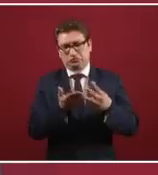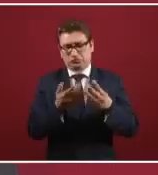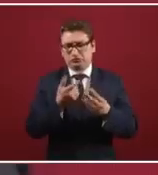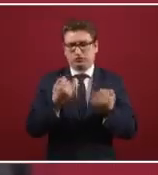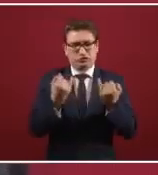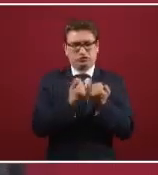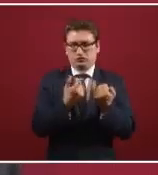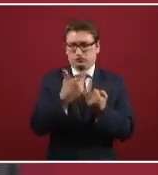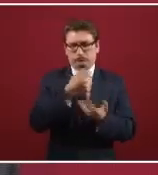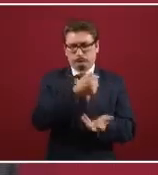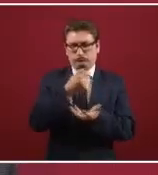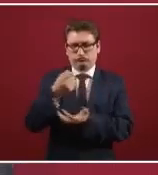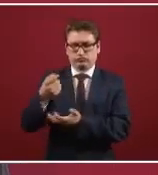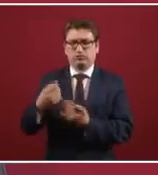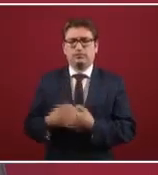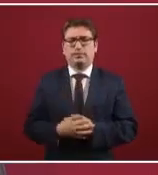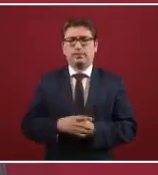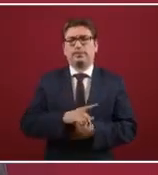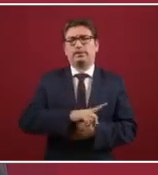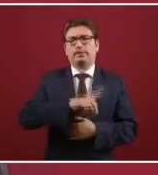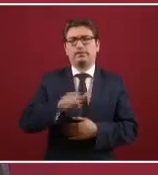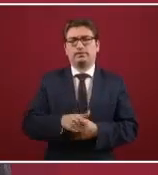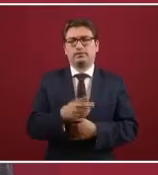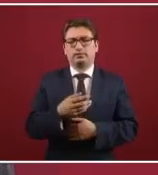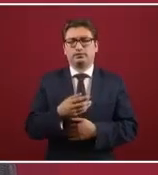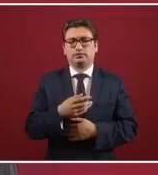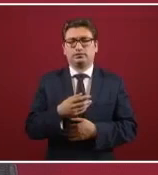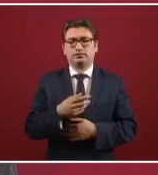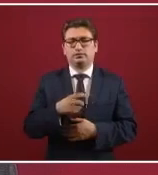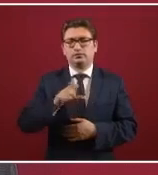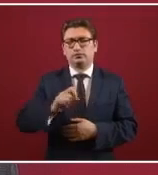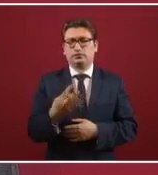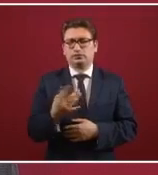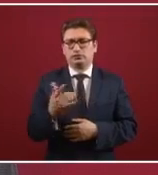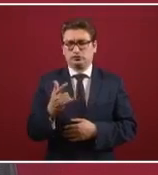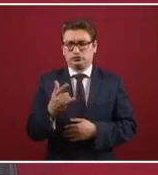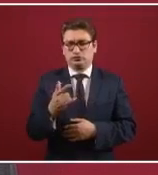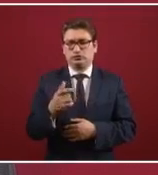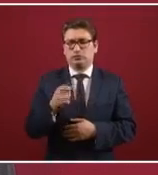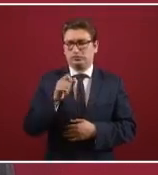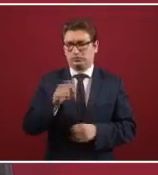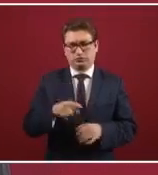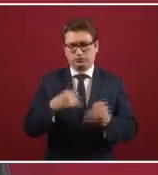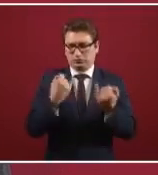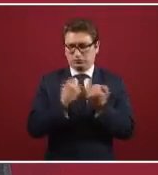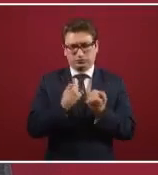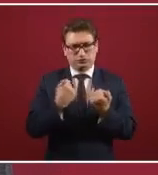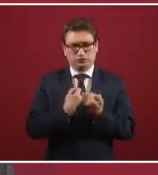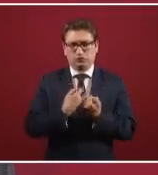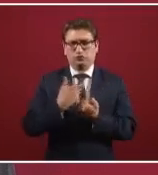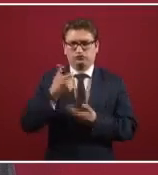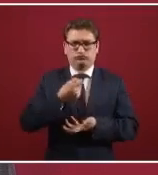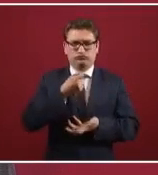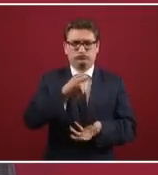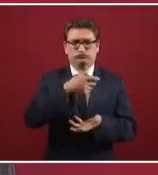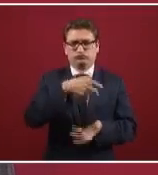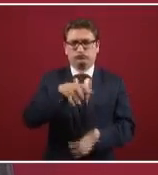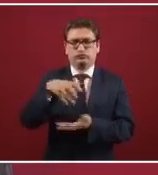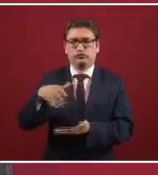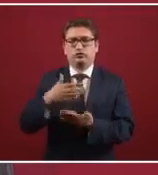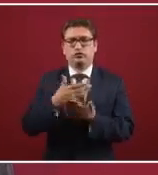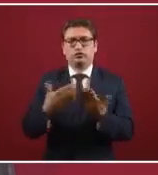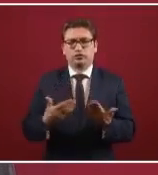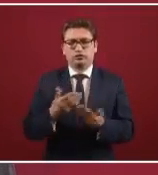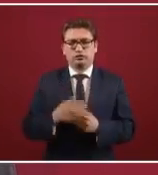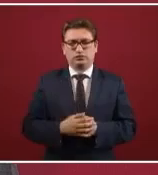y posteriormente el 4 después el 24 de julio igual se volvieron a repartir pero la cantidad